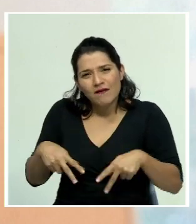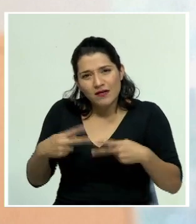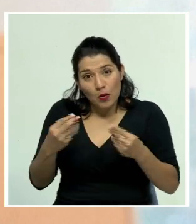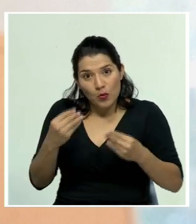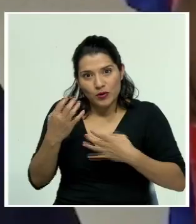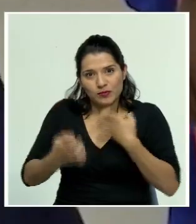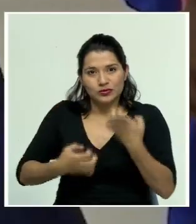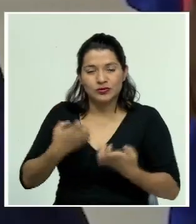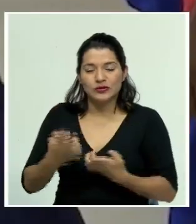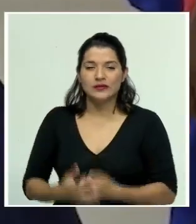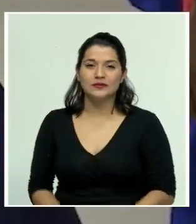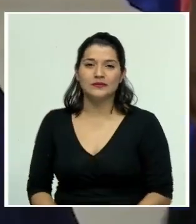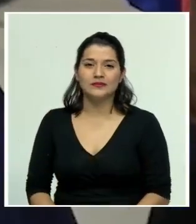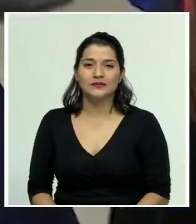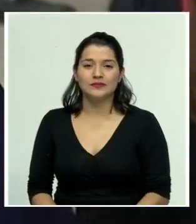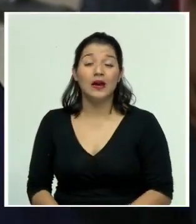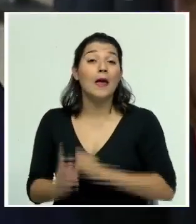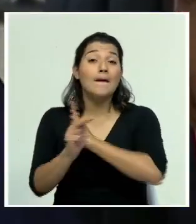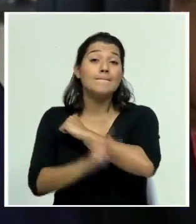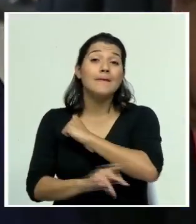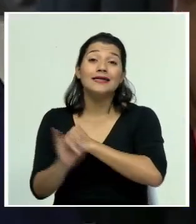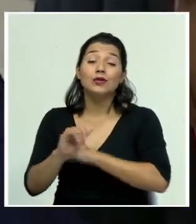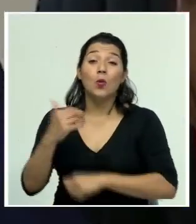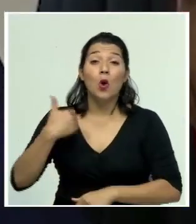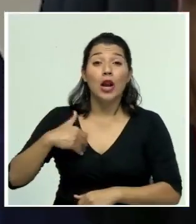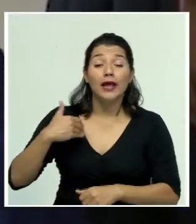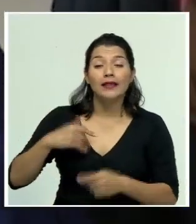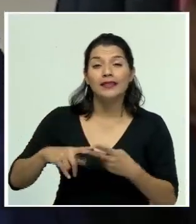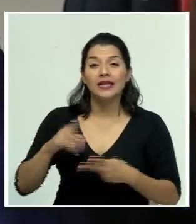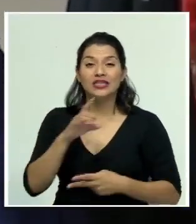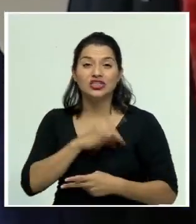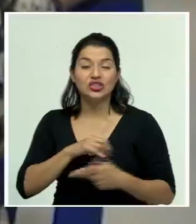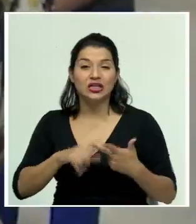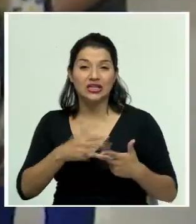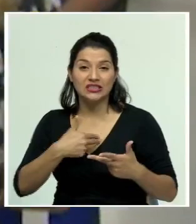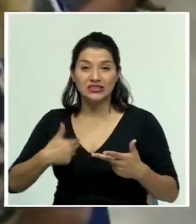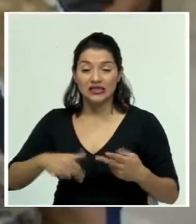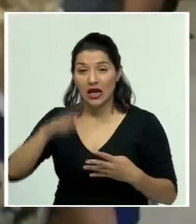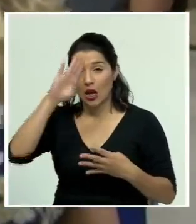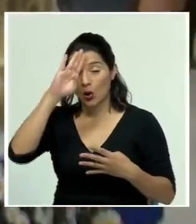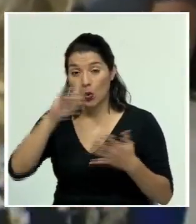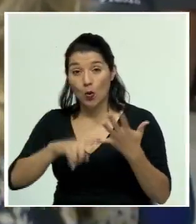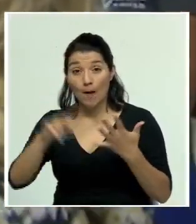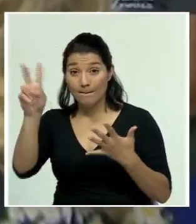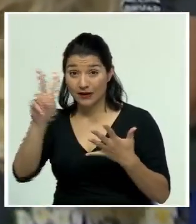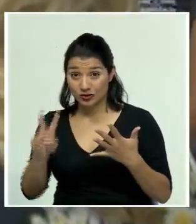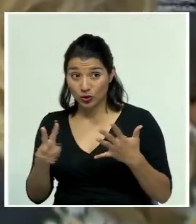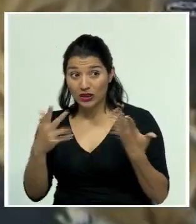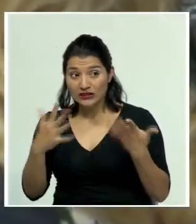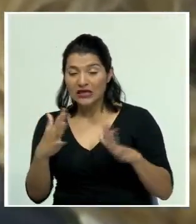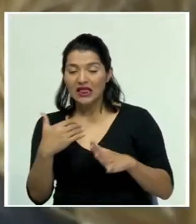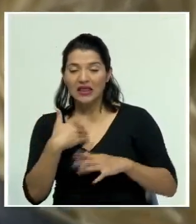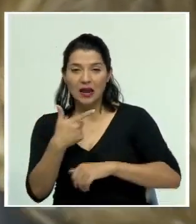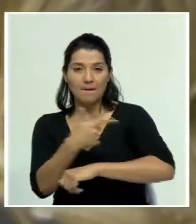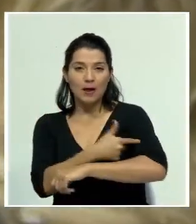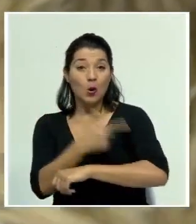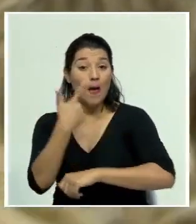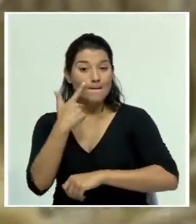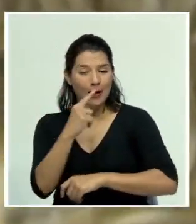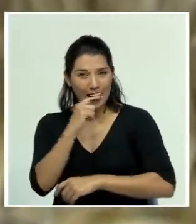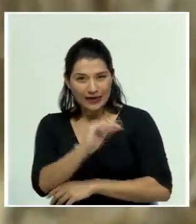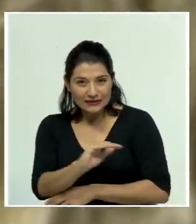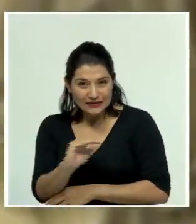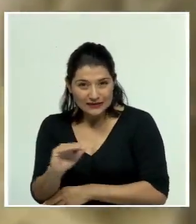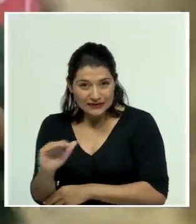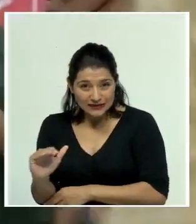emocionante. Países como Argentina, Chile, China, Cuba y Venezuela ya ofrecían vacunas para menores, pero